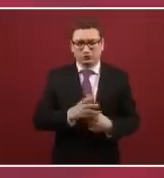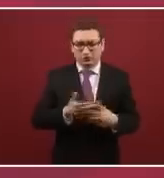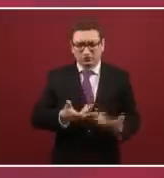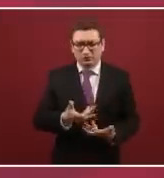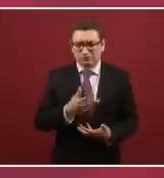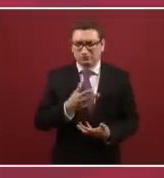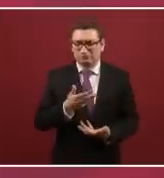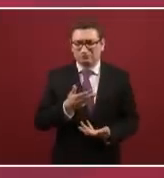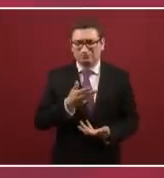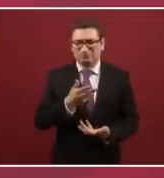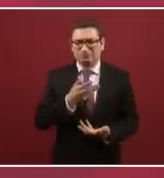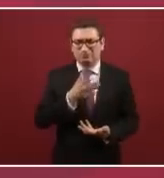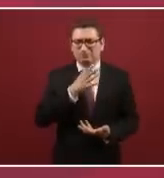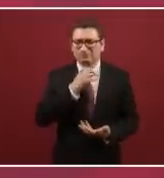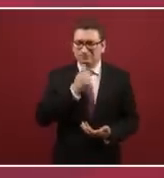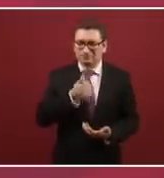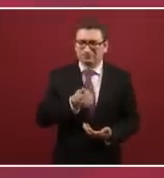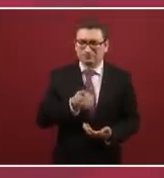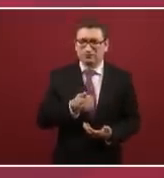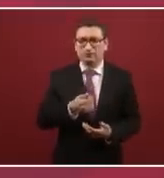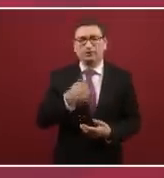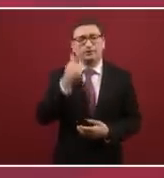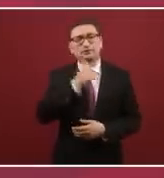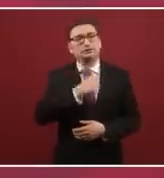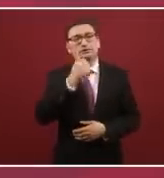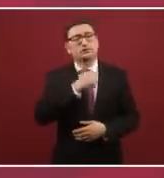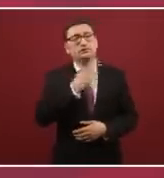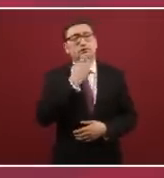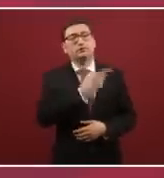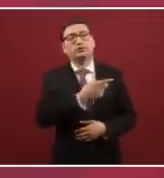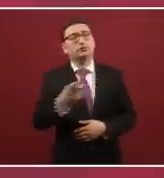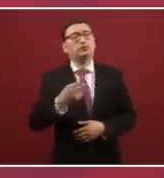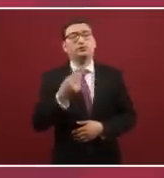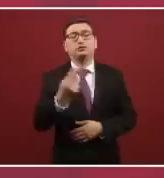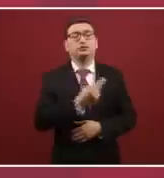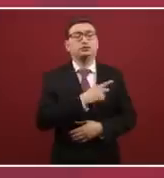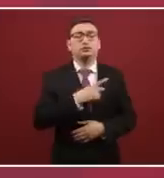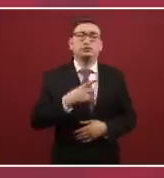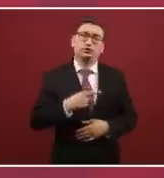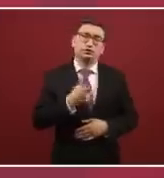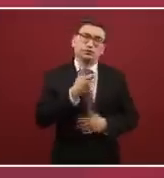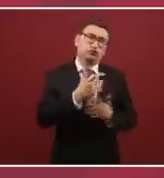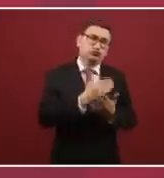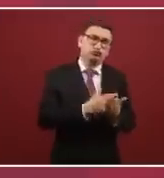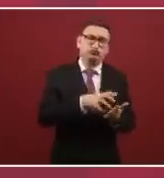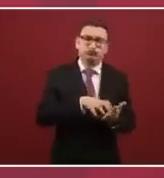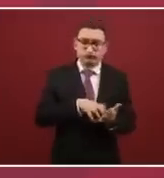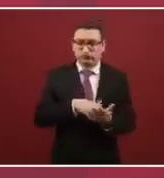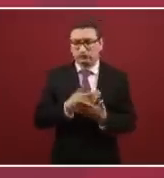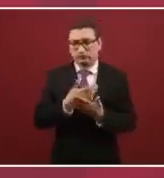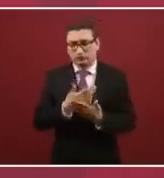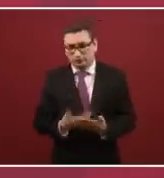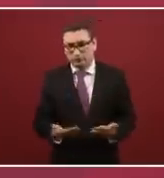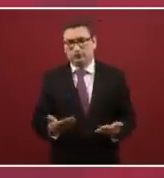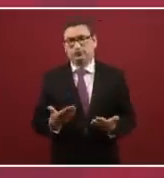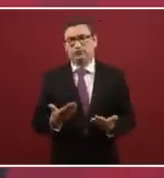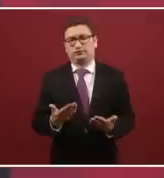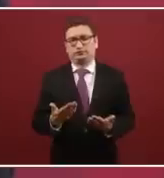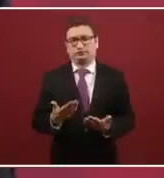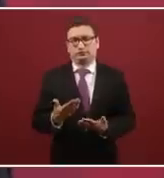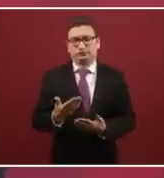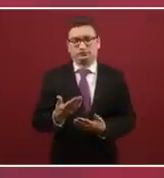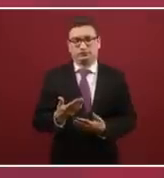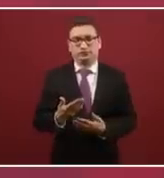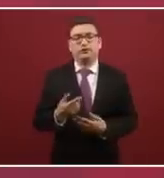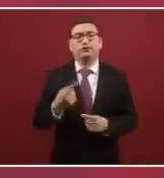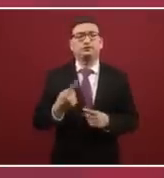Entonces, siempre se decía, hay que apretarse el cinturón. Pues ahora, el que se